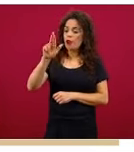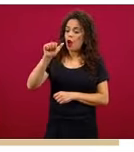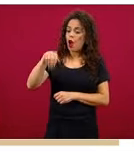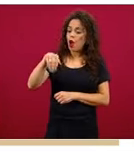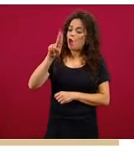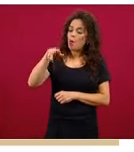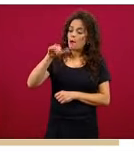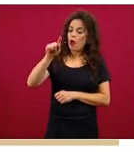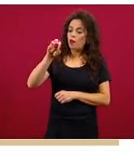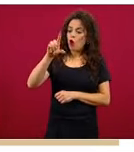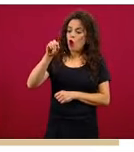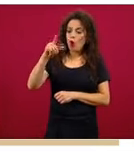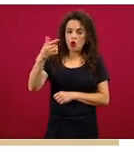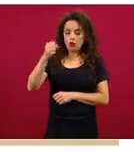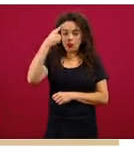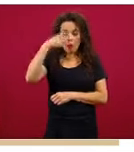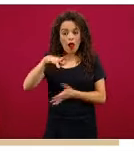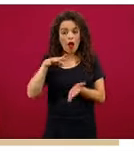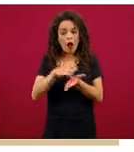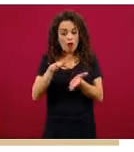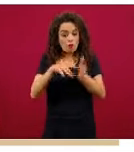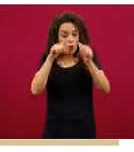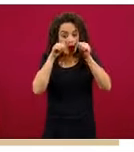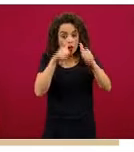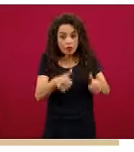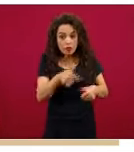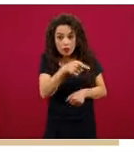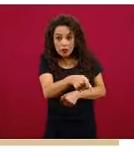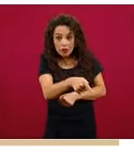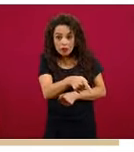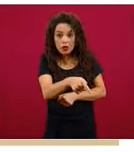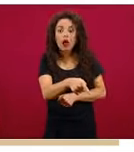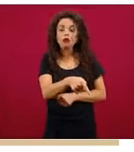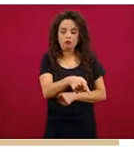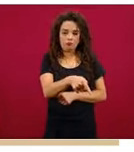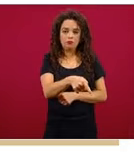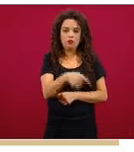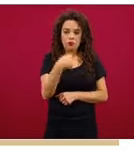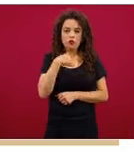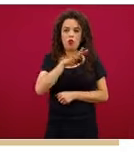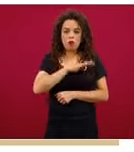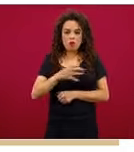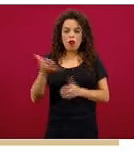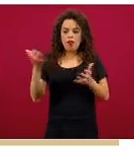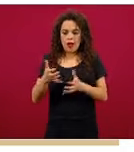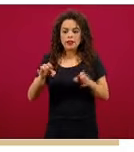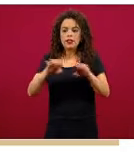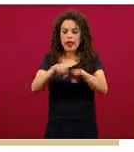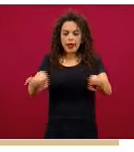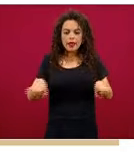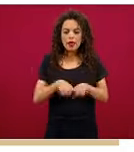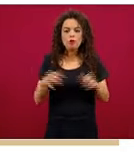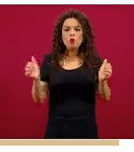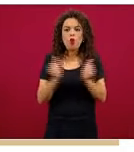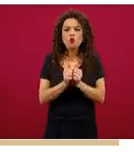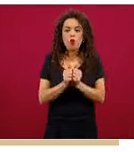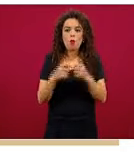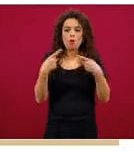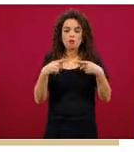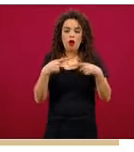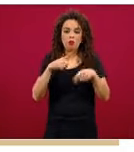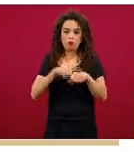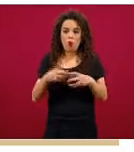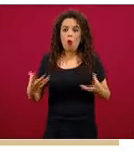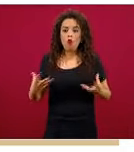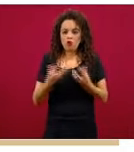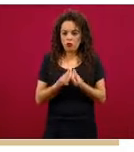especializadas de traumatólogos que me ayuden a atender el trauma, yo puedo conformar células especializadas con el personal, es decir, junto